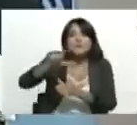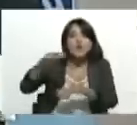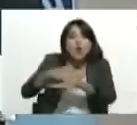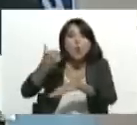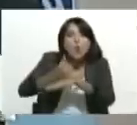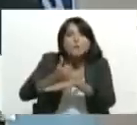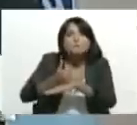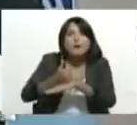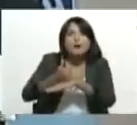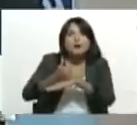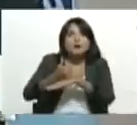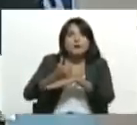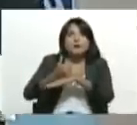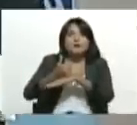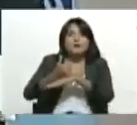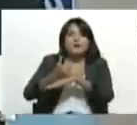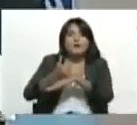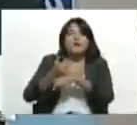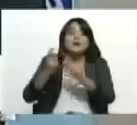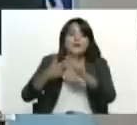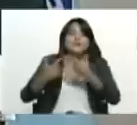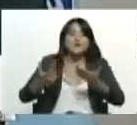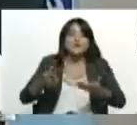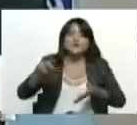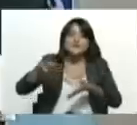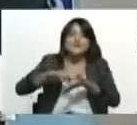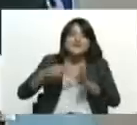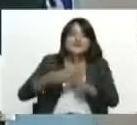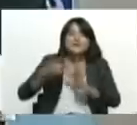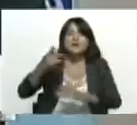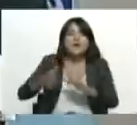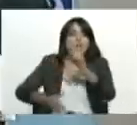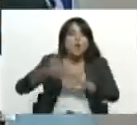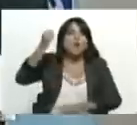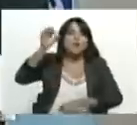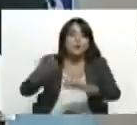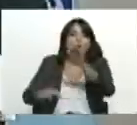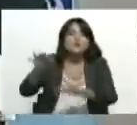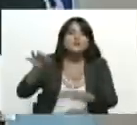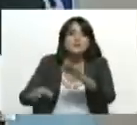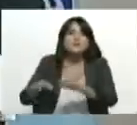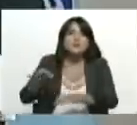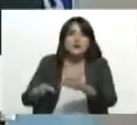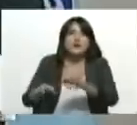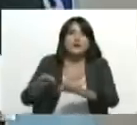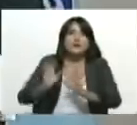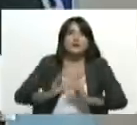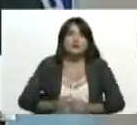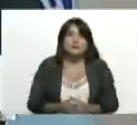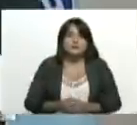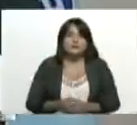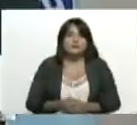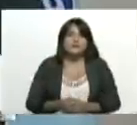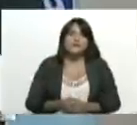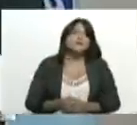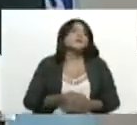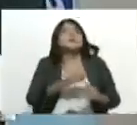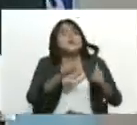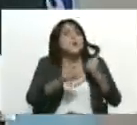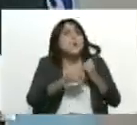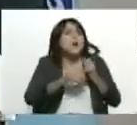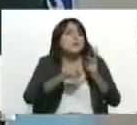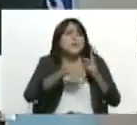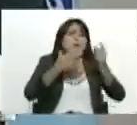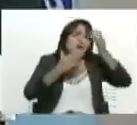violó su juramento estamos haciendo justicia y no hay impunidad igual con los delitos delincuencia organizada delitos